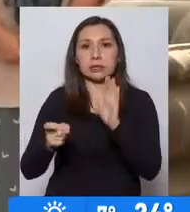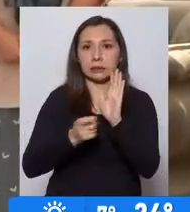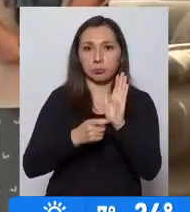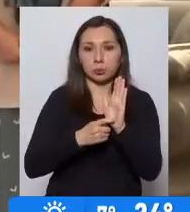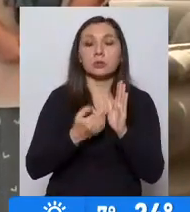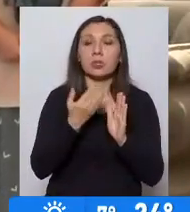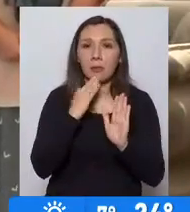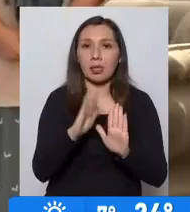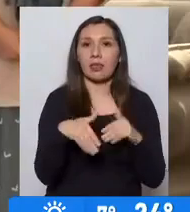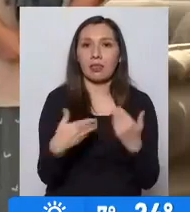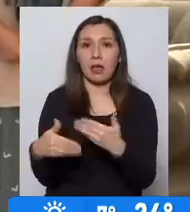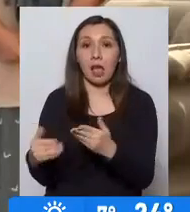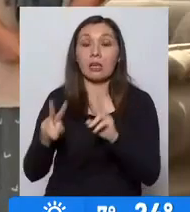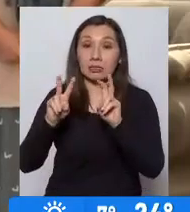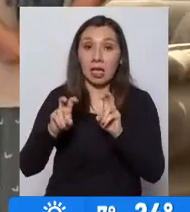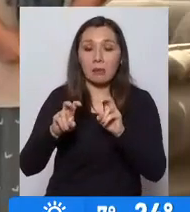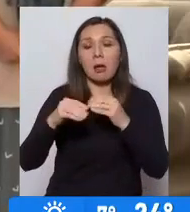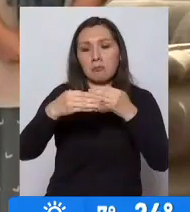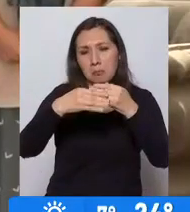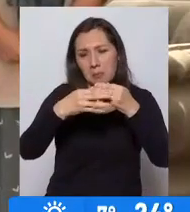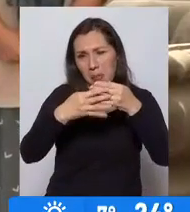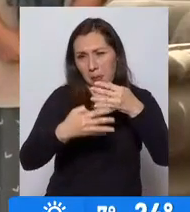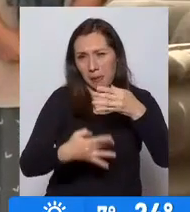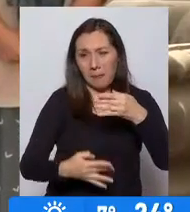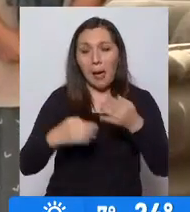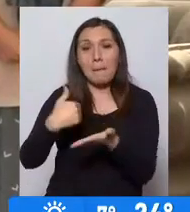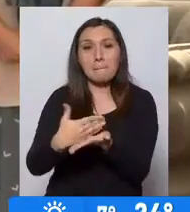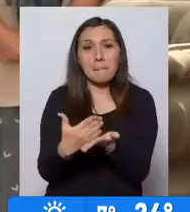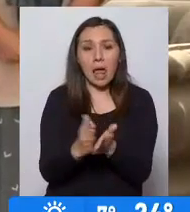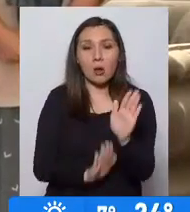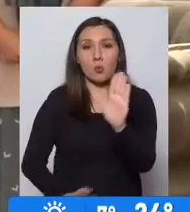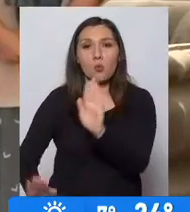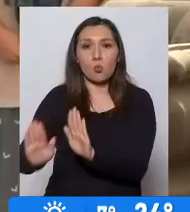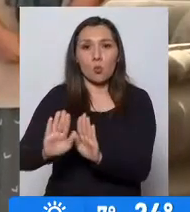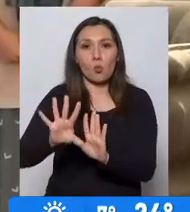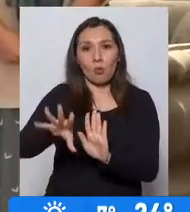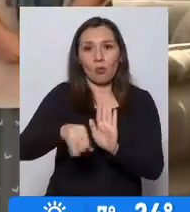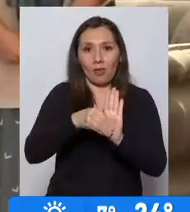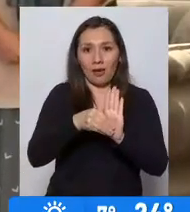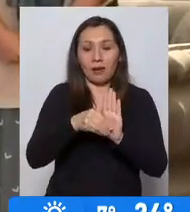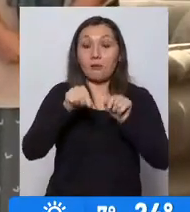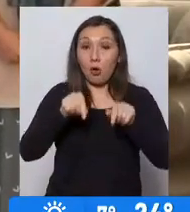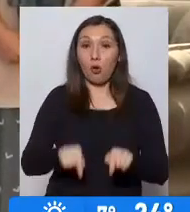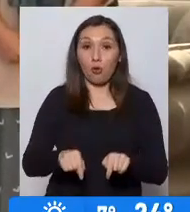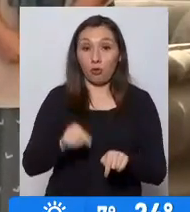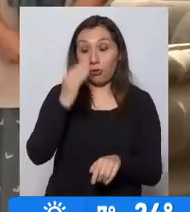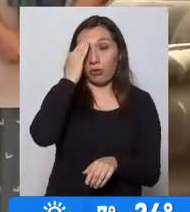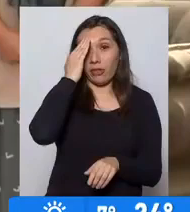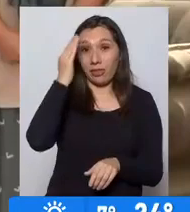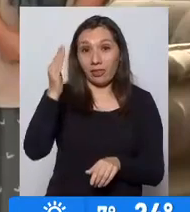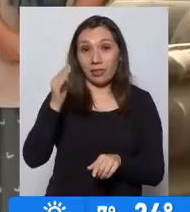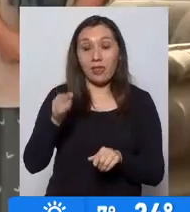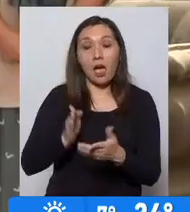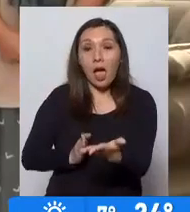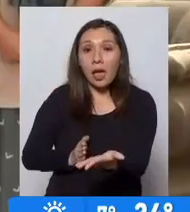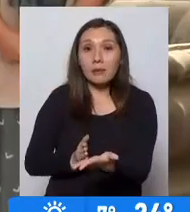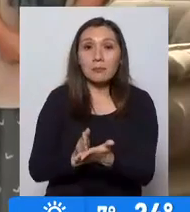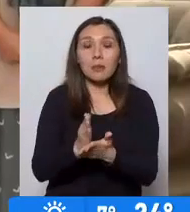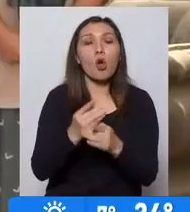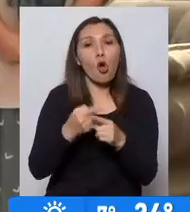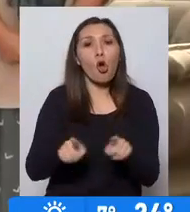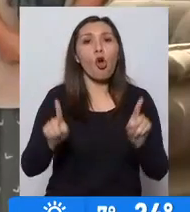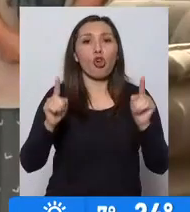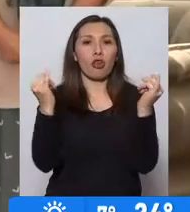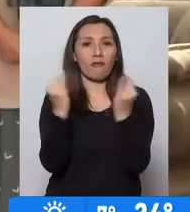generado son parte de este plan de protección. Hoy día parte